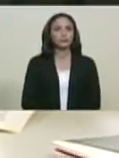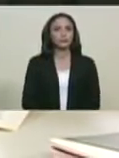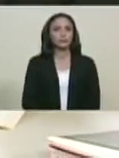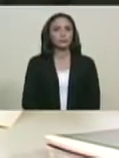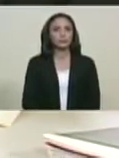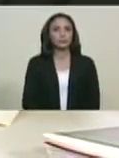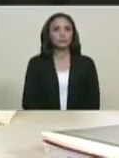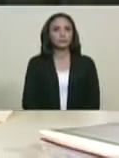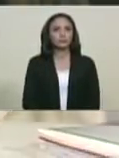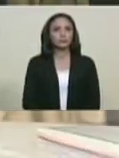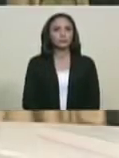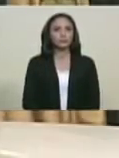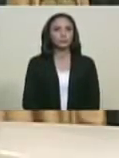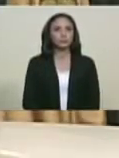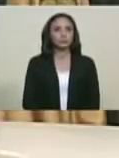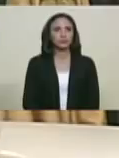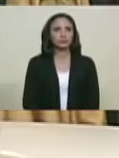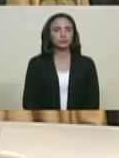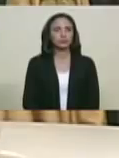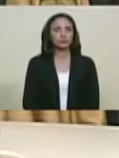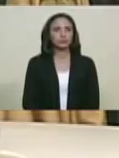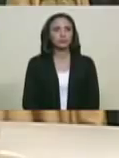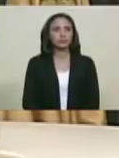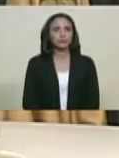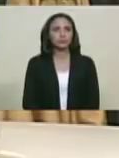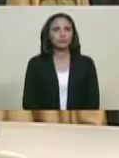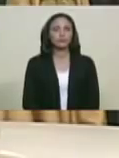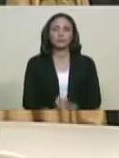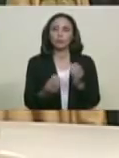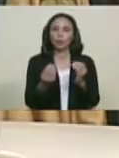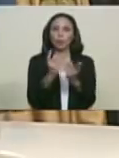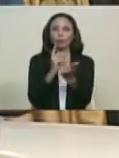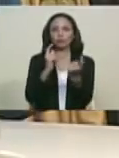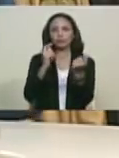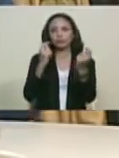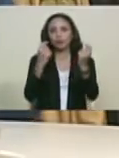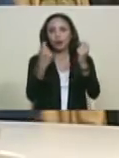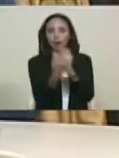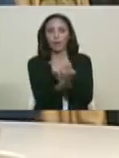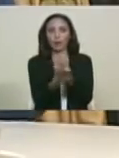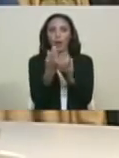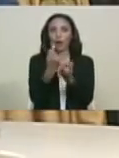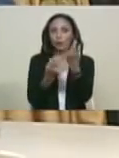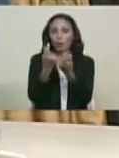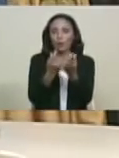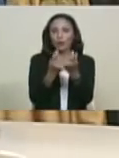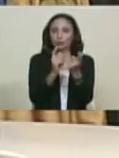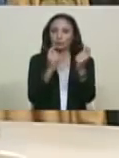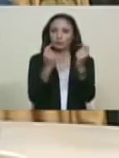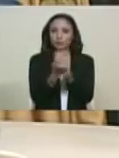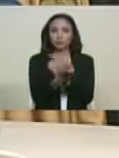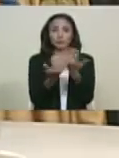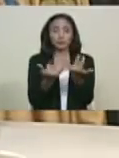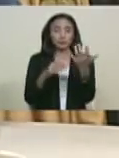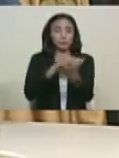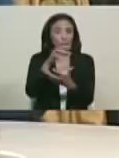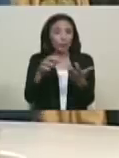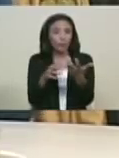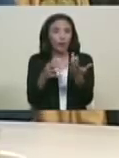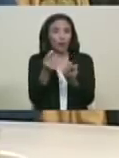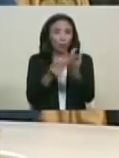y voltear la tortilla se llama verdad dale vuelta a la tortilla el modelo económico de guerra económica que nos han